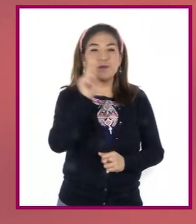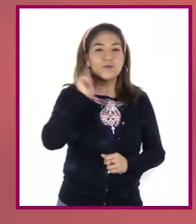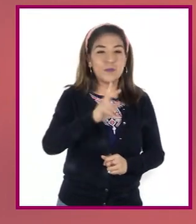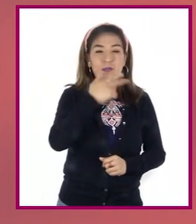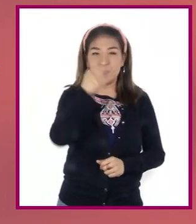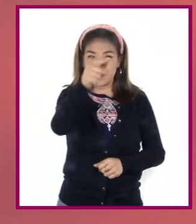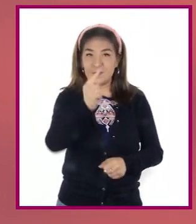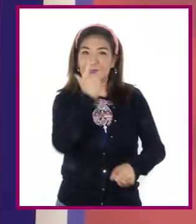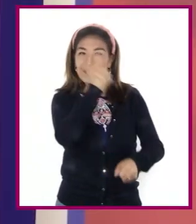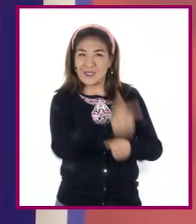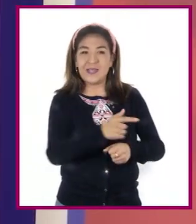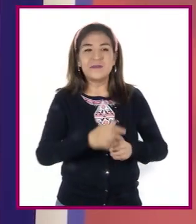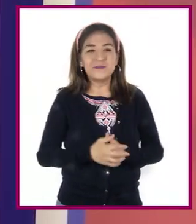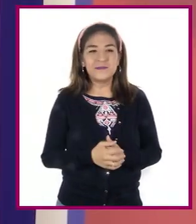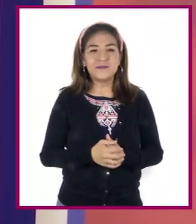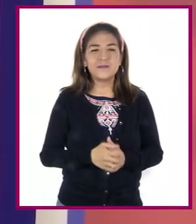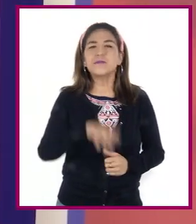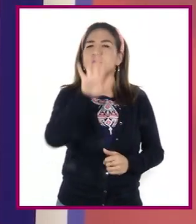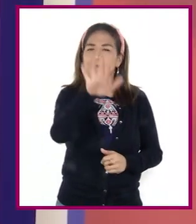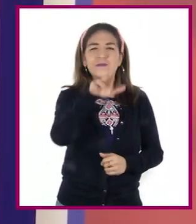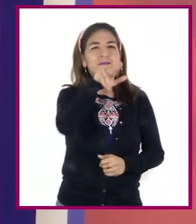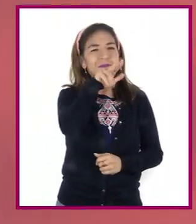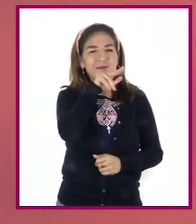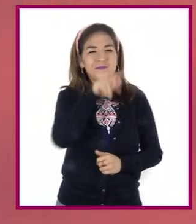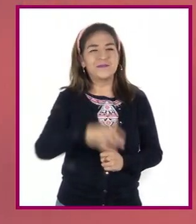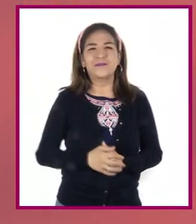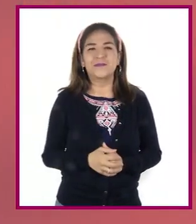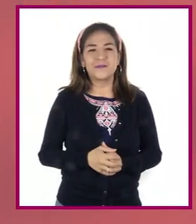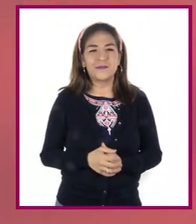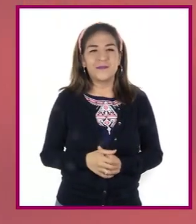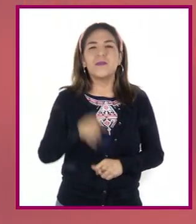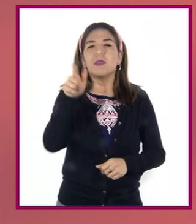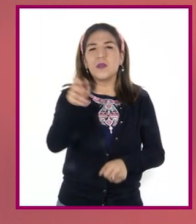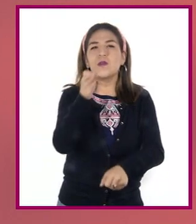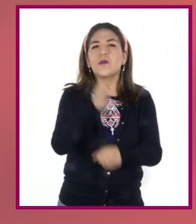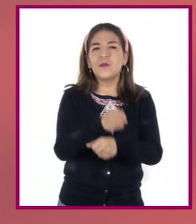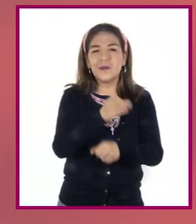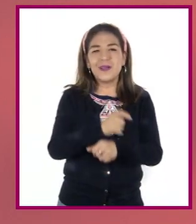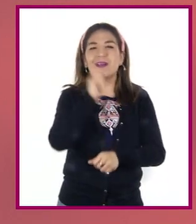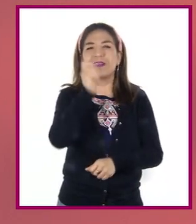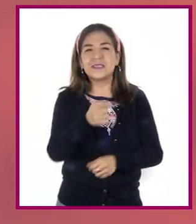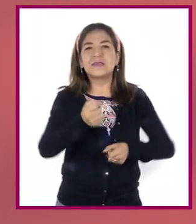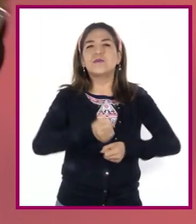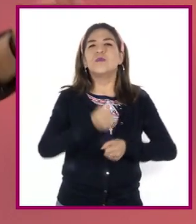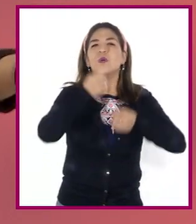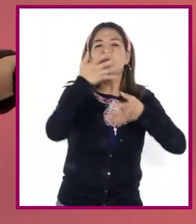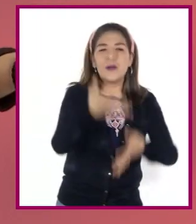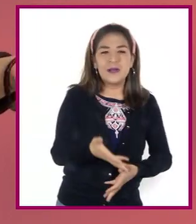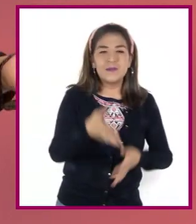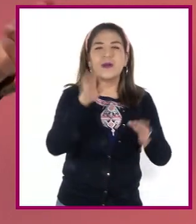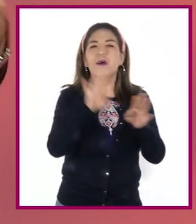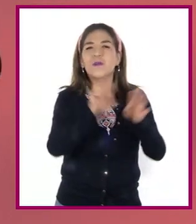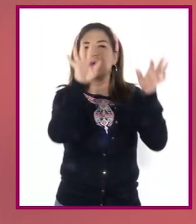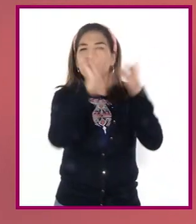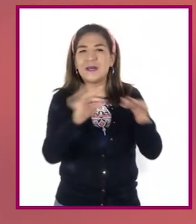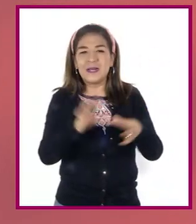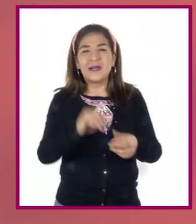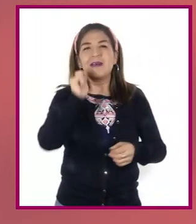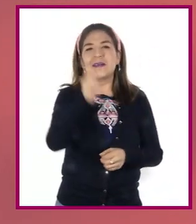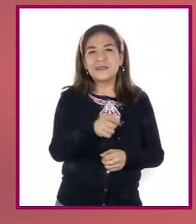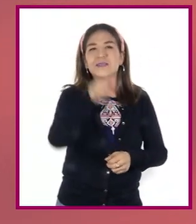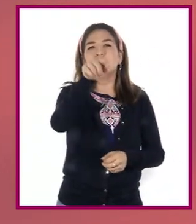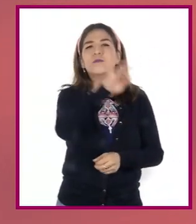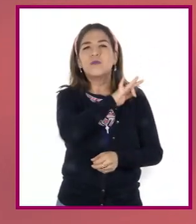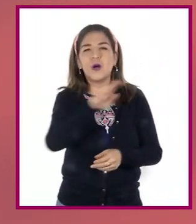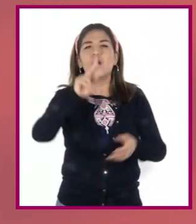lo notaron? No se preocupen si no fue así. Justamente la maravilla de los poemas y de todos los textos es que se